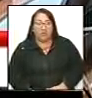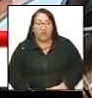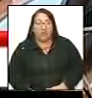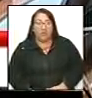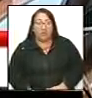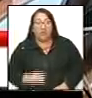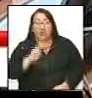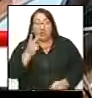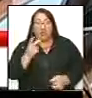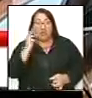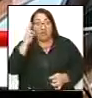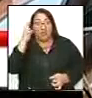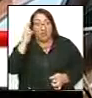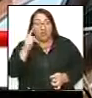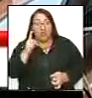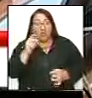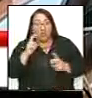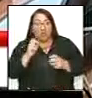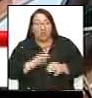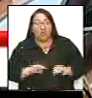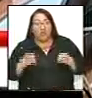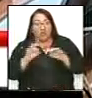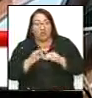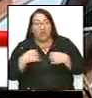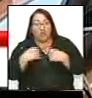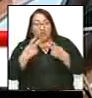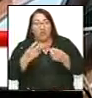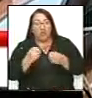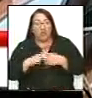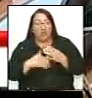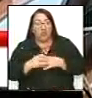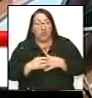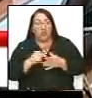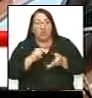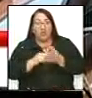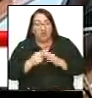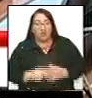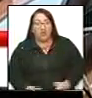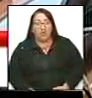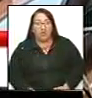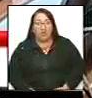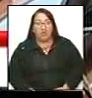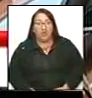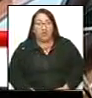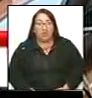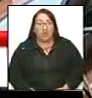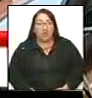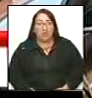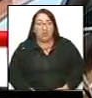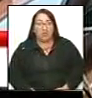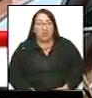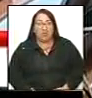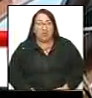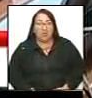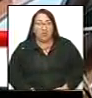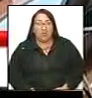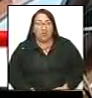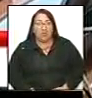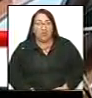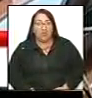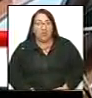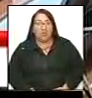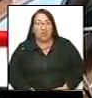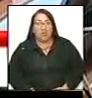diría yo es que un tema como esto tenemos que verlo a la luz no sólo de las regulaciones solo a la luz de la